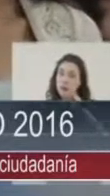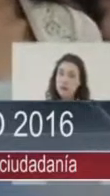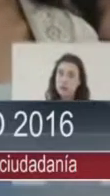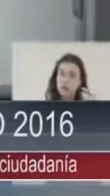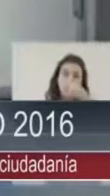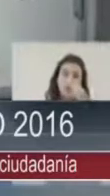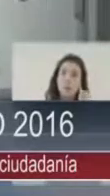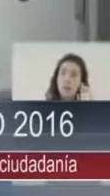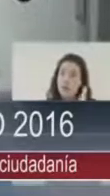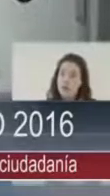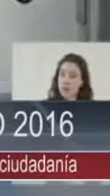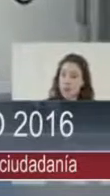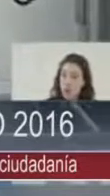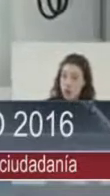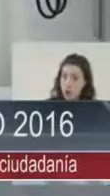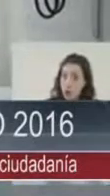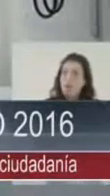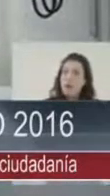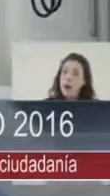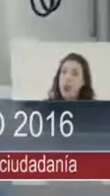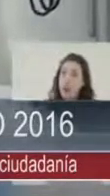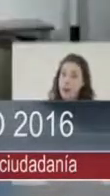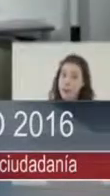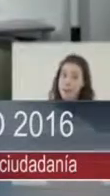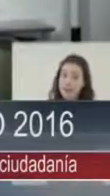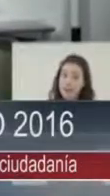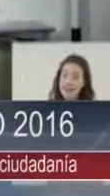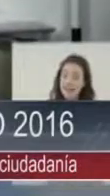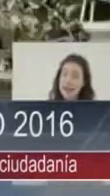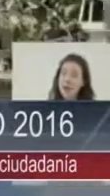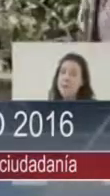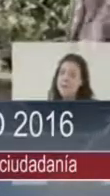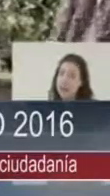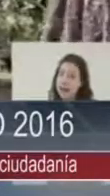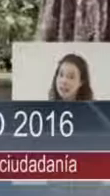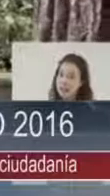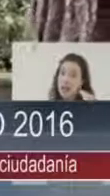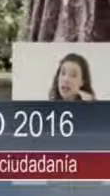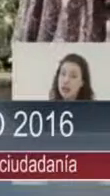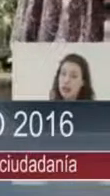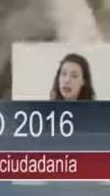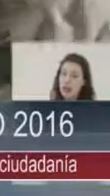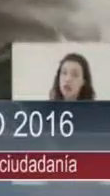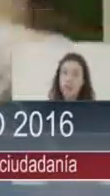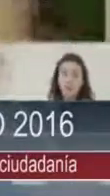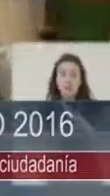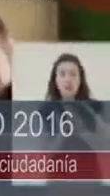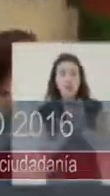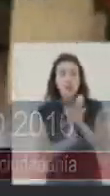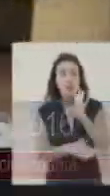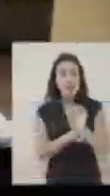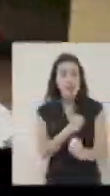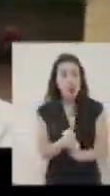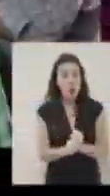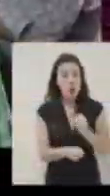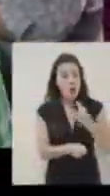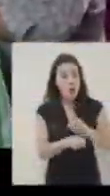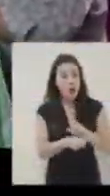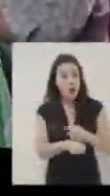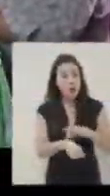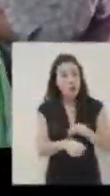respiratorias y sus consecuencias requiere del esfuerzo y preocupación conjunto tanto de las autoridades como de la ciudadanía.